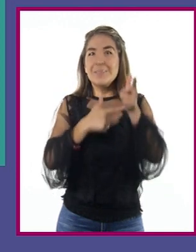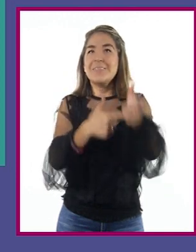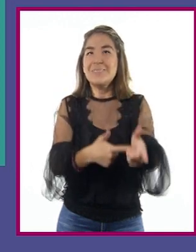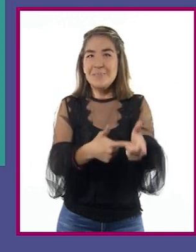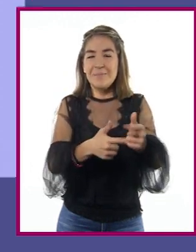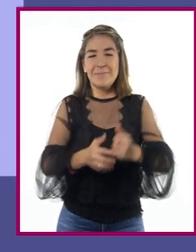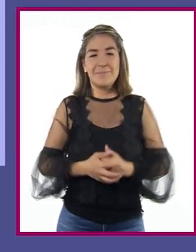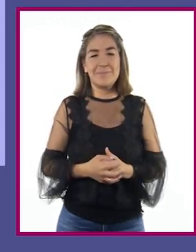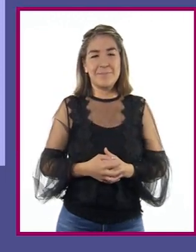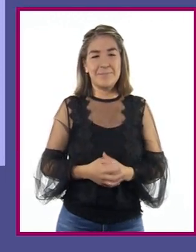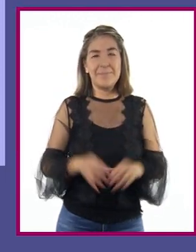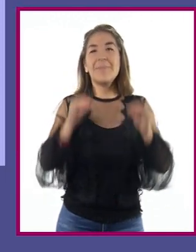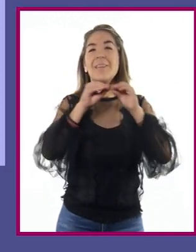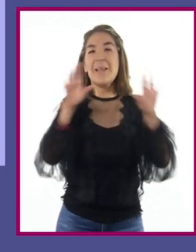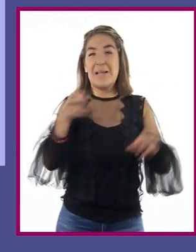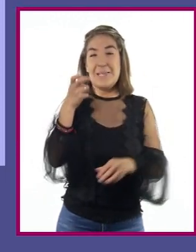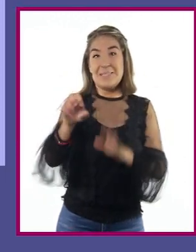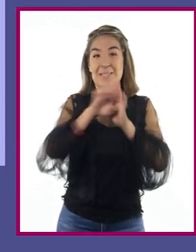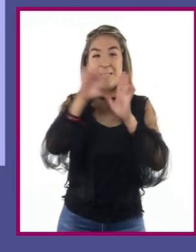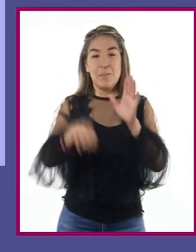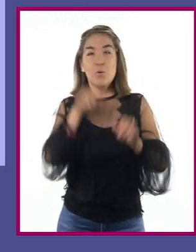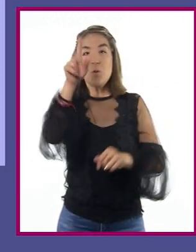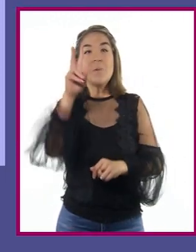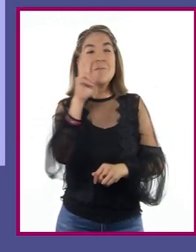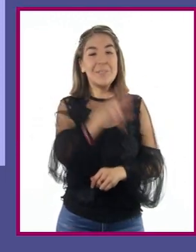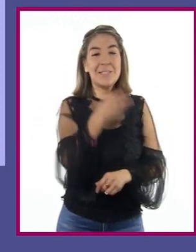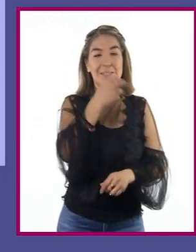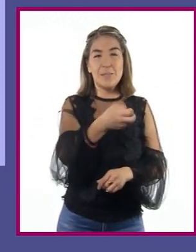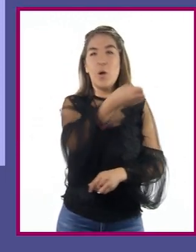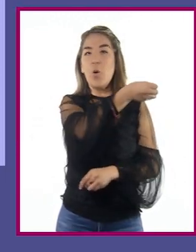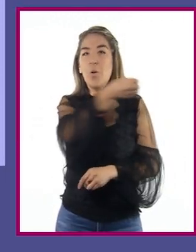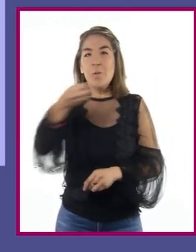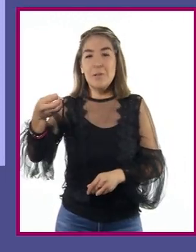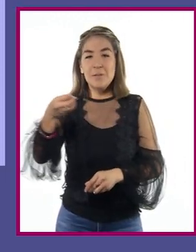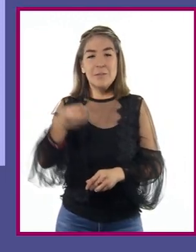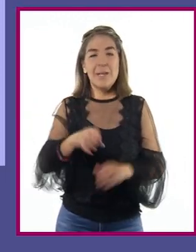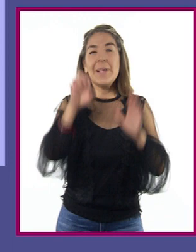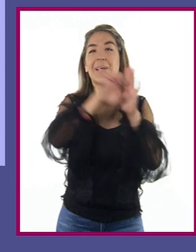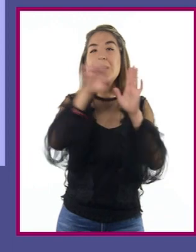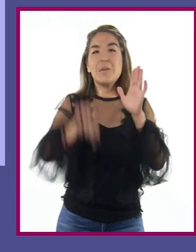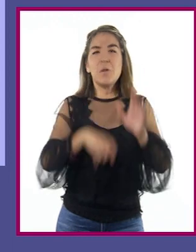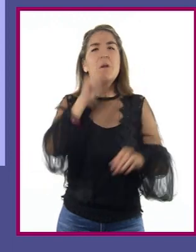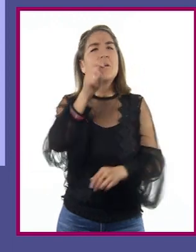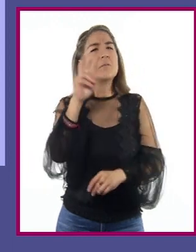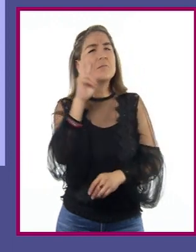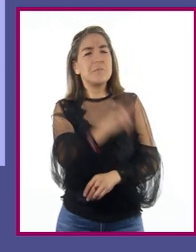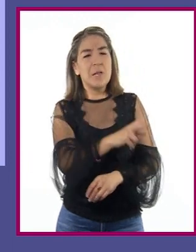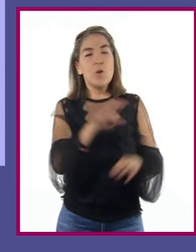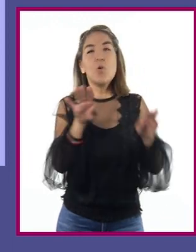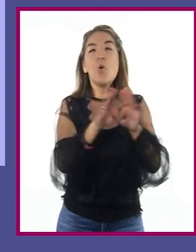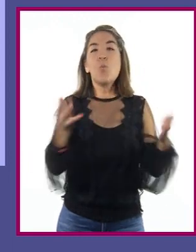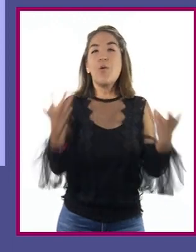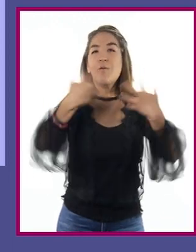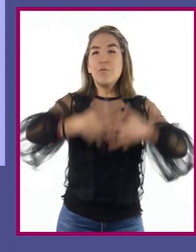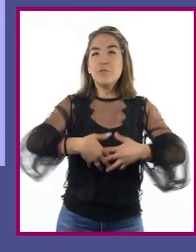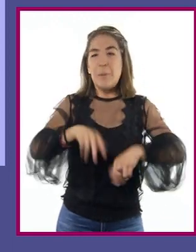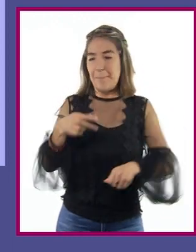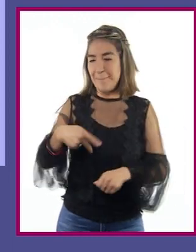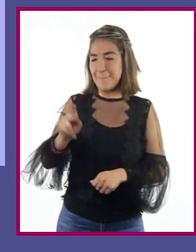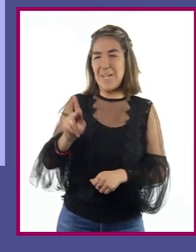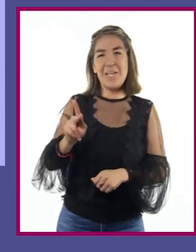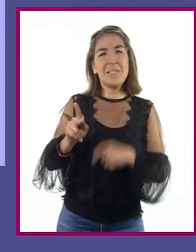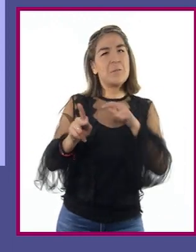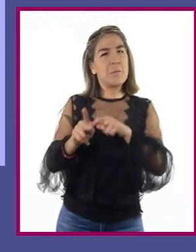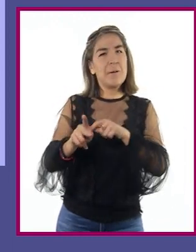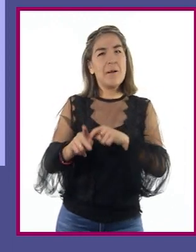consecuencia. Claro, en el ejemplo visual de la oración del ejemplo se puede observar cómo funciona el pero, es